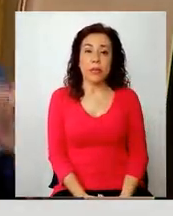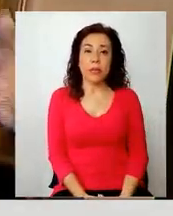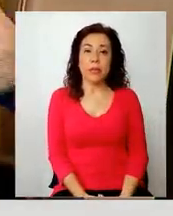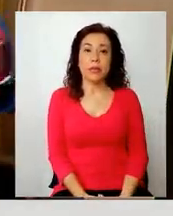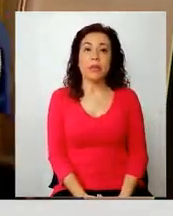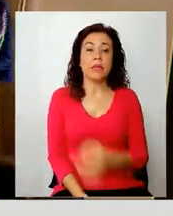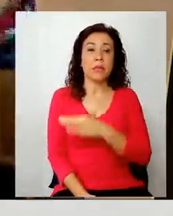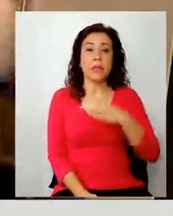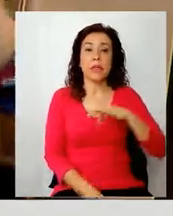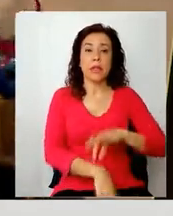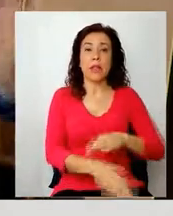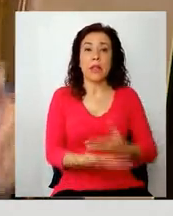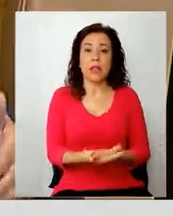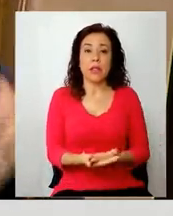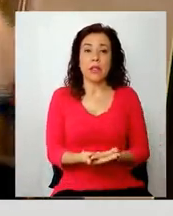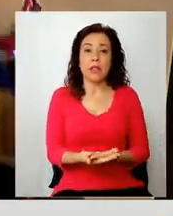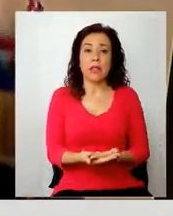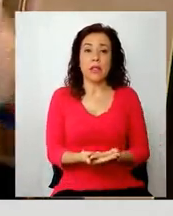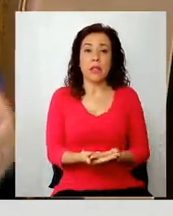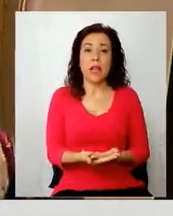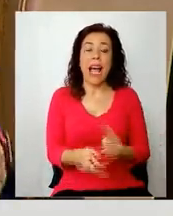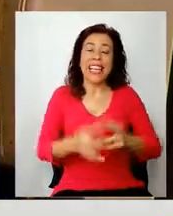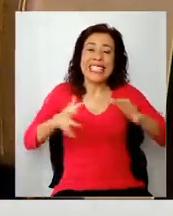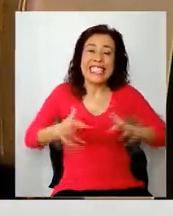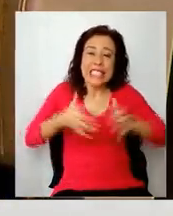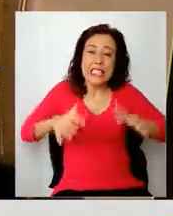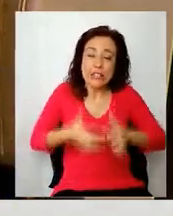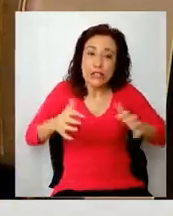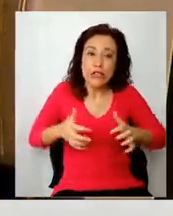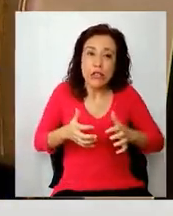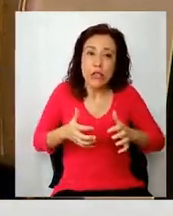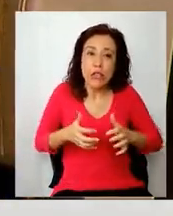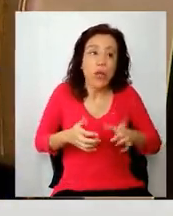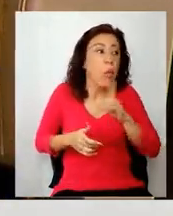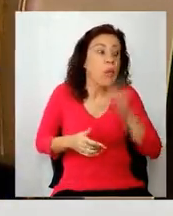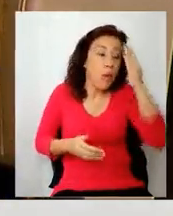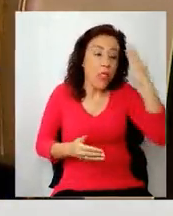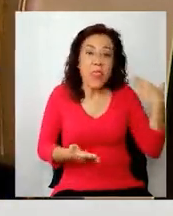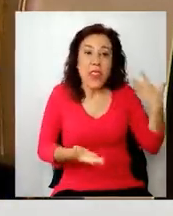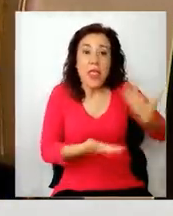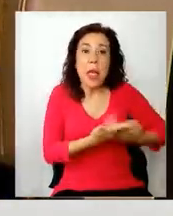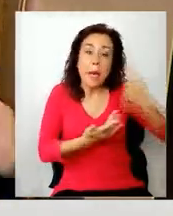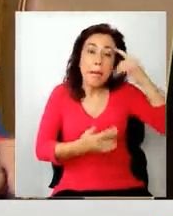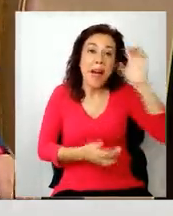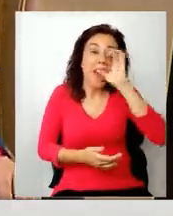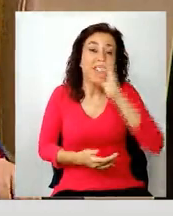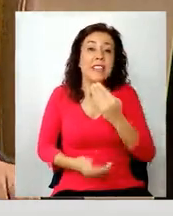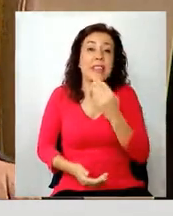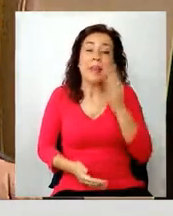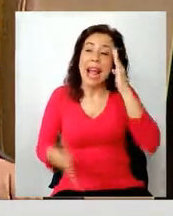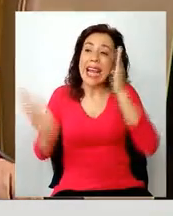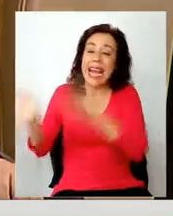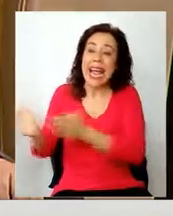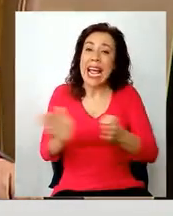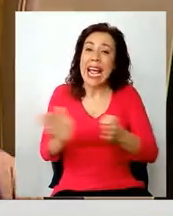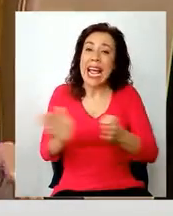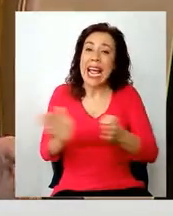que está haciendo los esfuerzos sobre todo los últimos días para buscar incluso camas disponibles